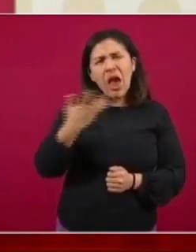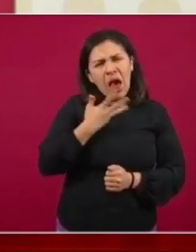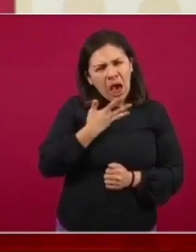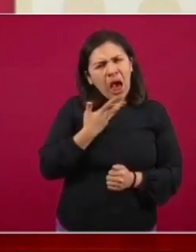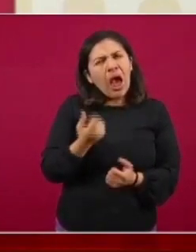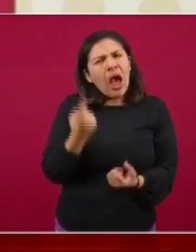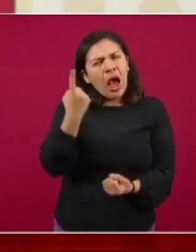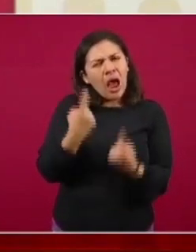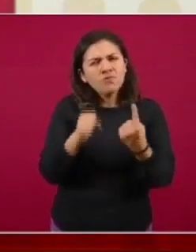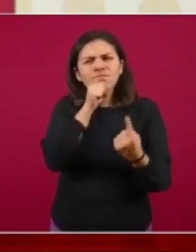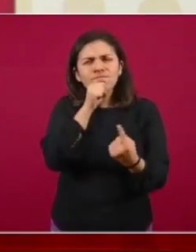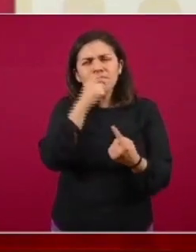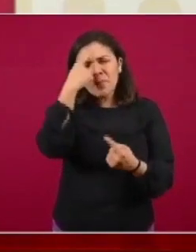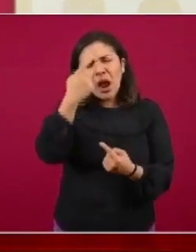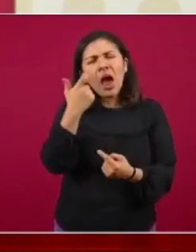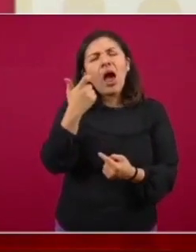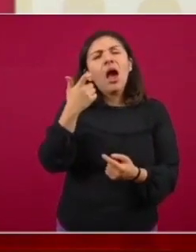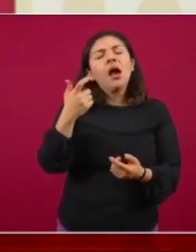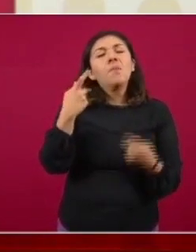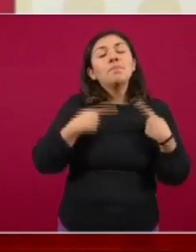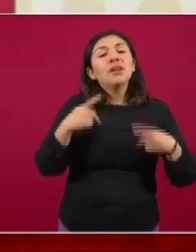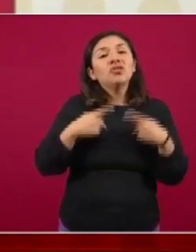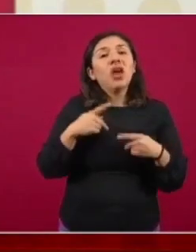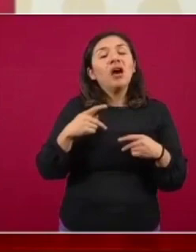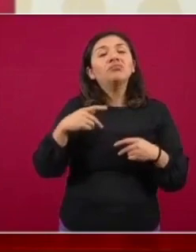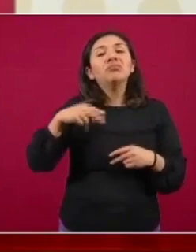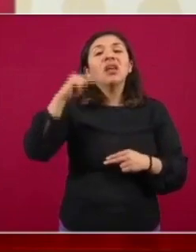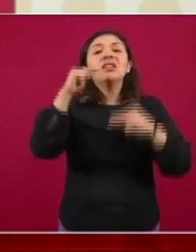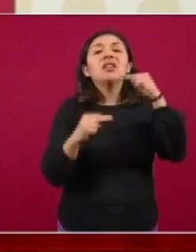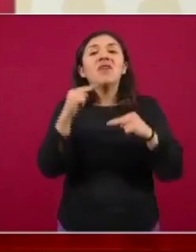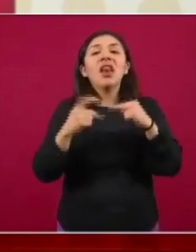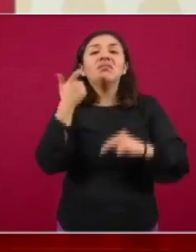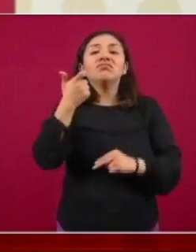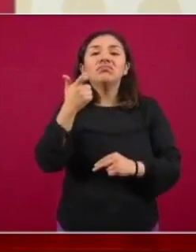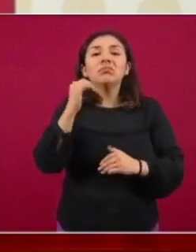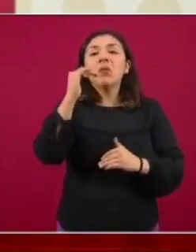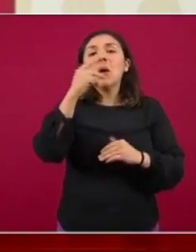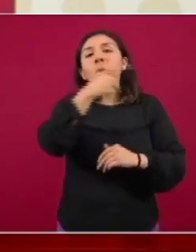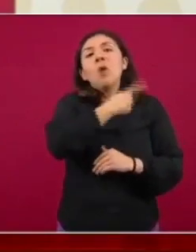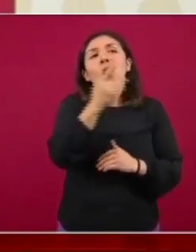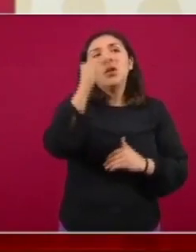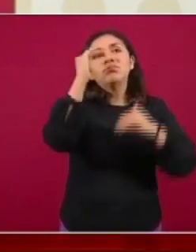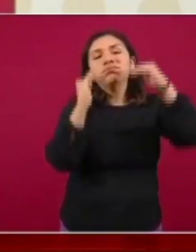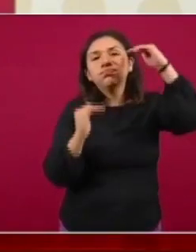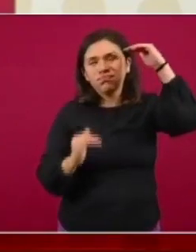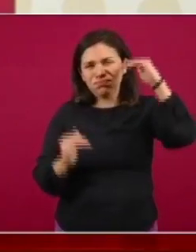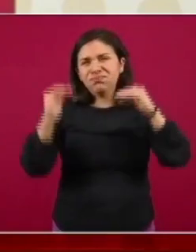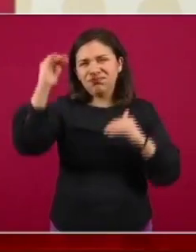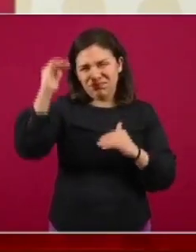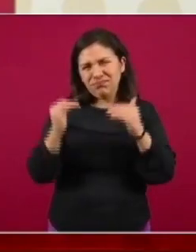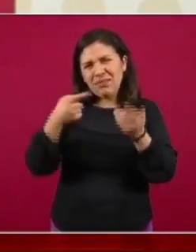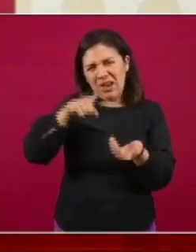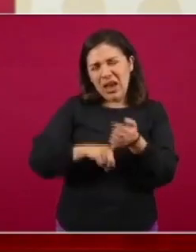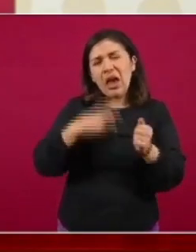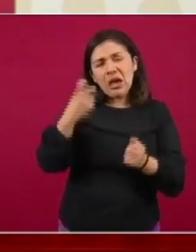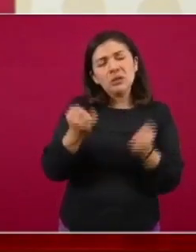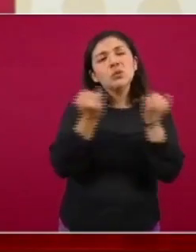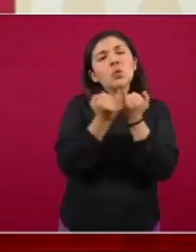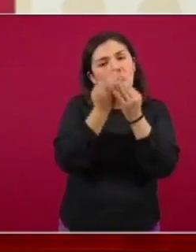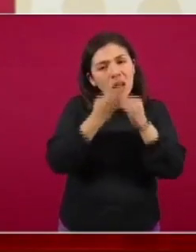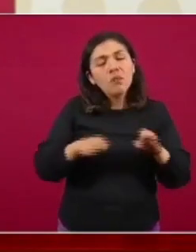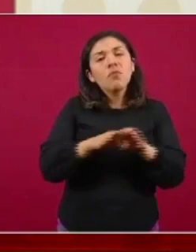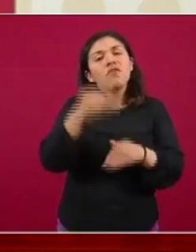ciertas variables también de nivel socioeconómico que nos interesa mucho como un factor estructural también que puede estar contribuyendo de manera importante.